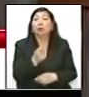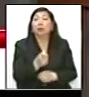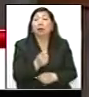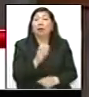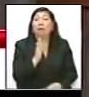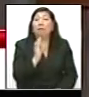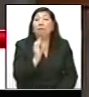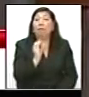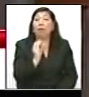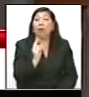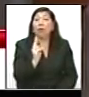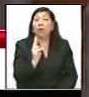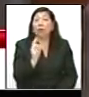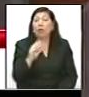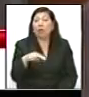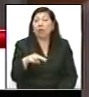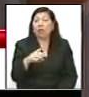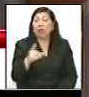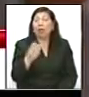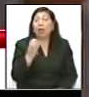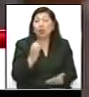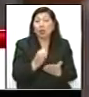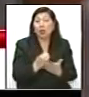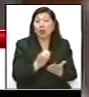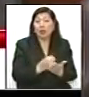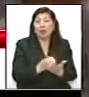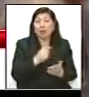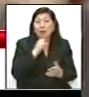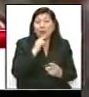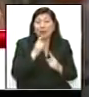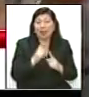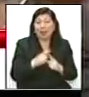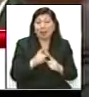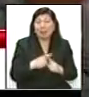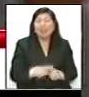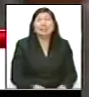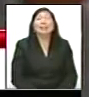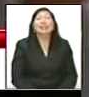Foronda de haber contratado a una terrorista,